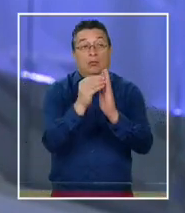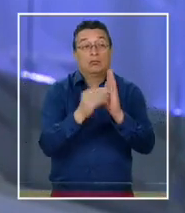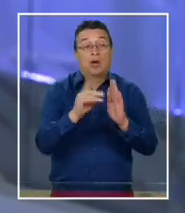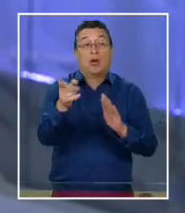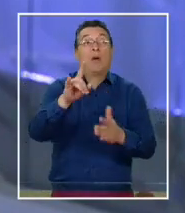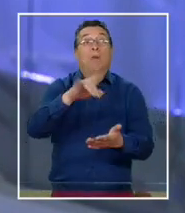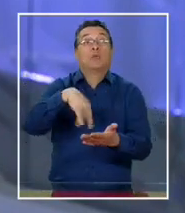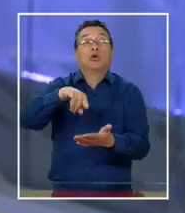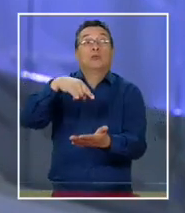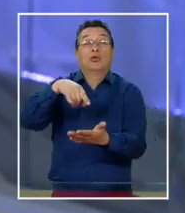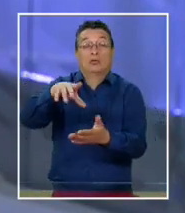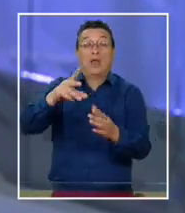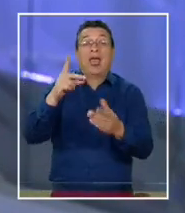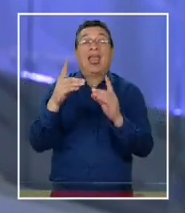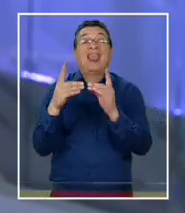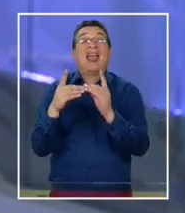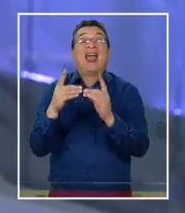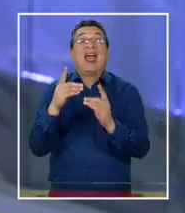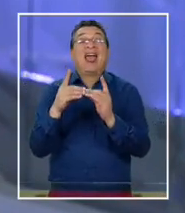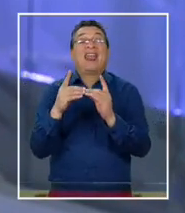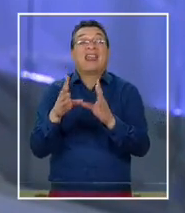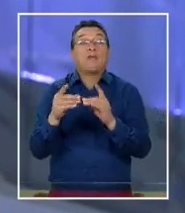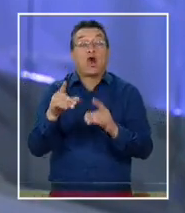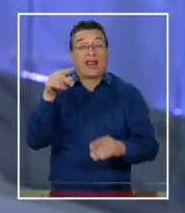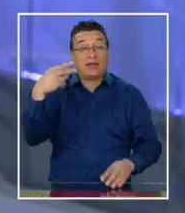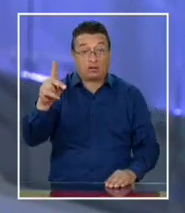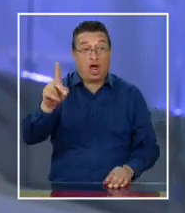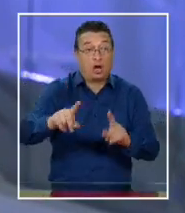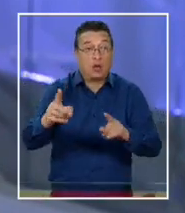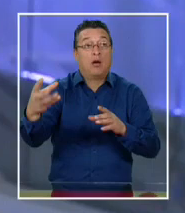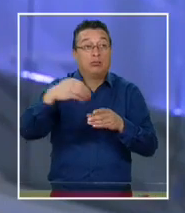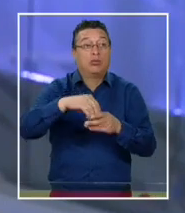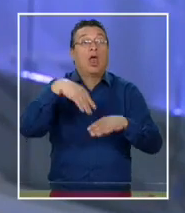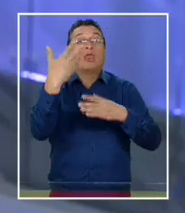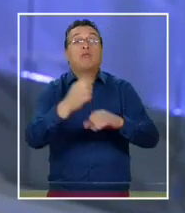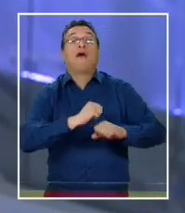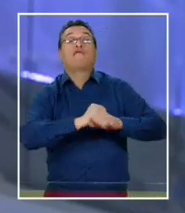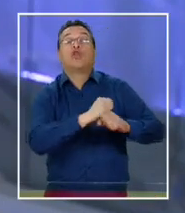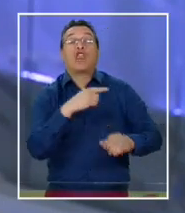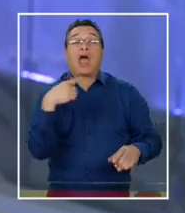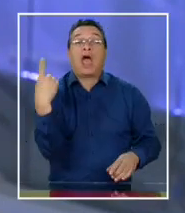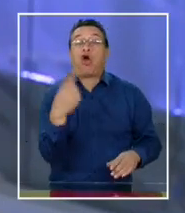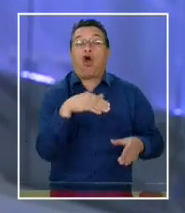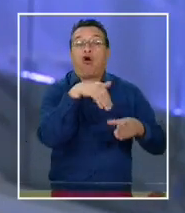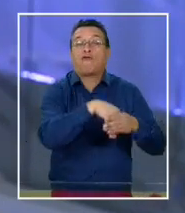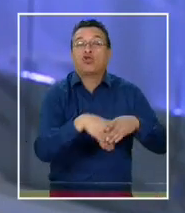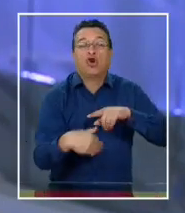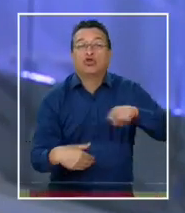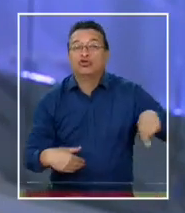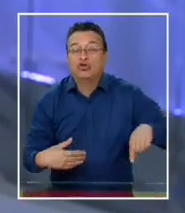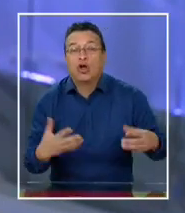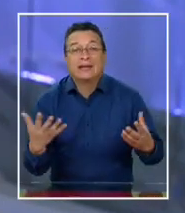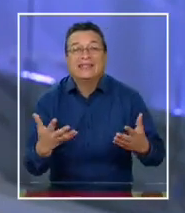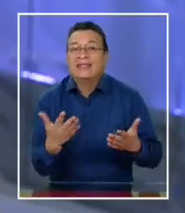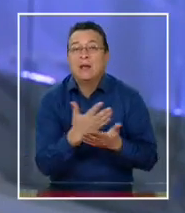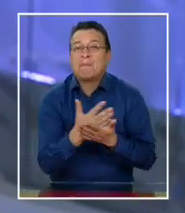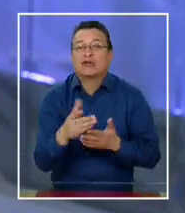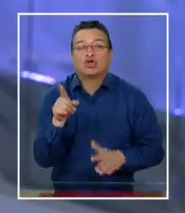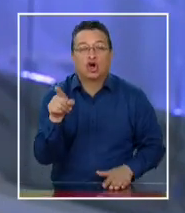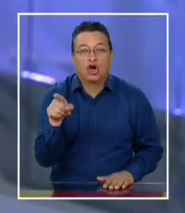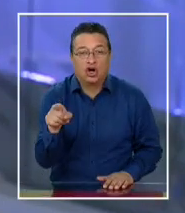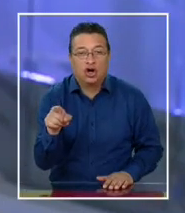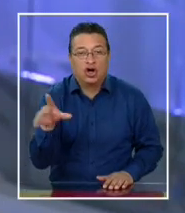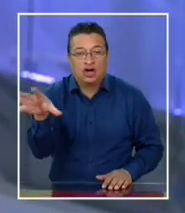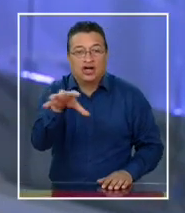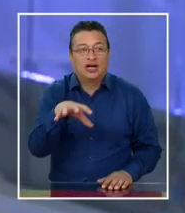parlamentario del sector de los demócratas que se metieron tal cual las propusieron después votaron a encontrar en general también yo creo que lo que pasó Aquí